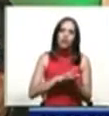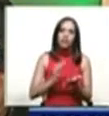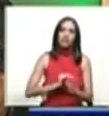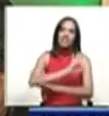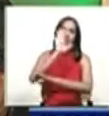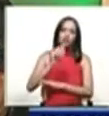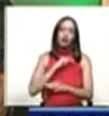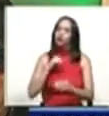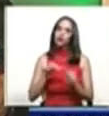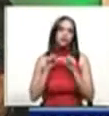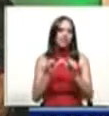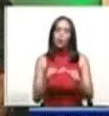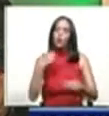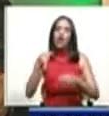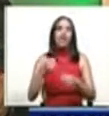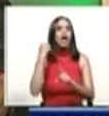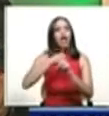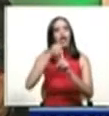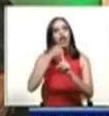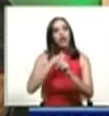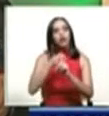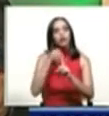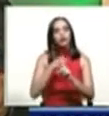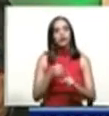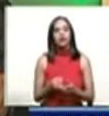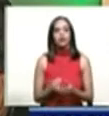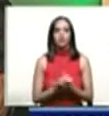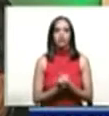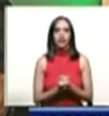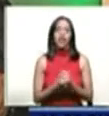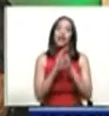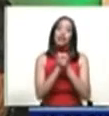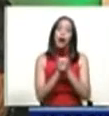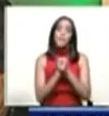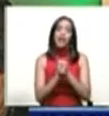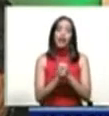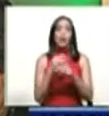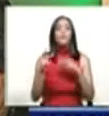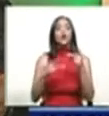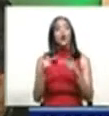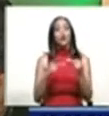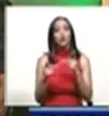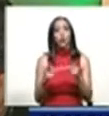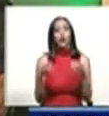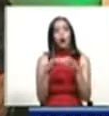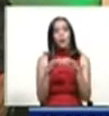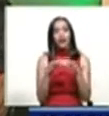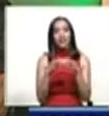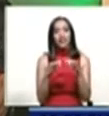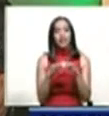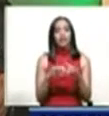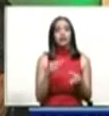nos heredaron. En el caso de Adi, nuestra amiga, editora, productora, compañera, hermana, su